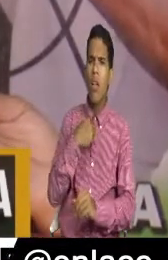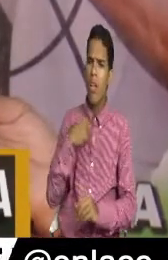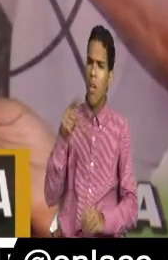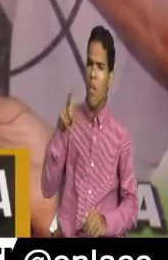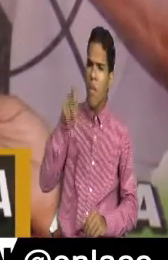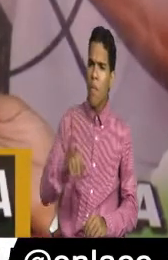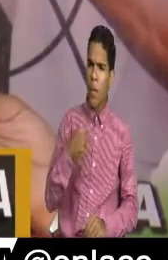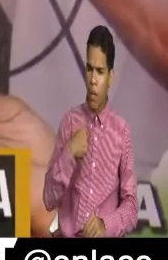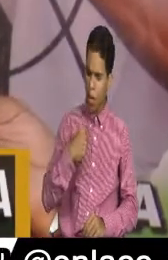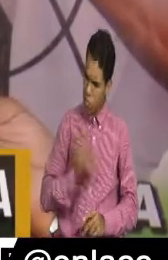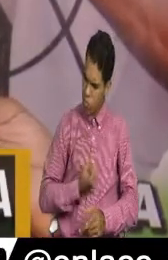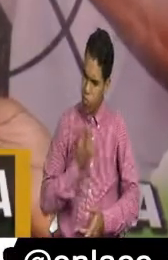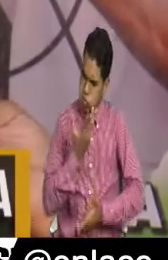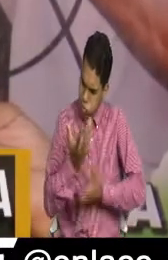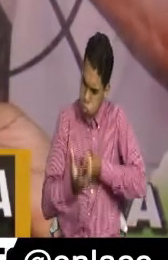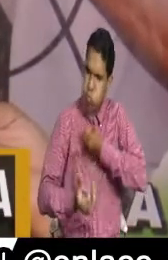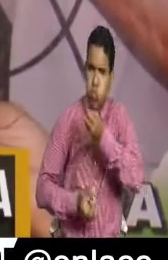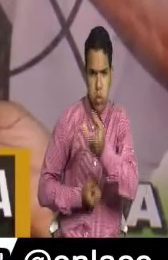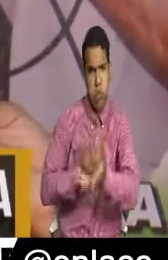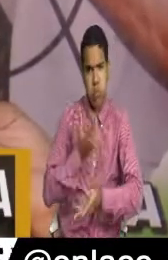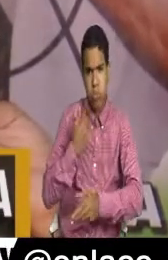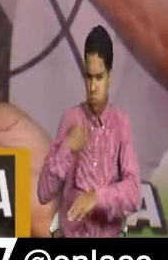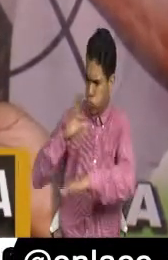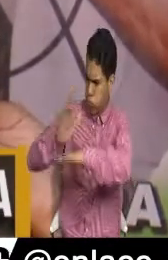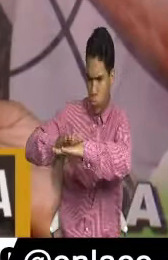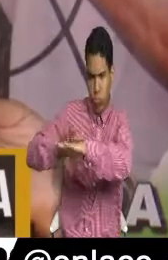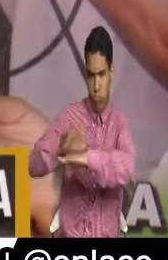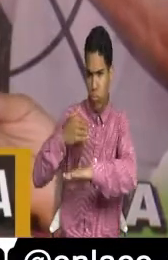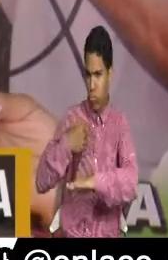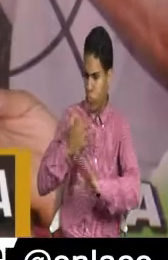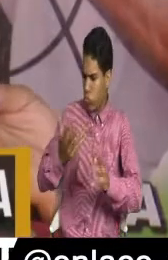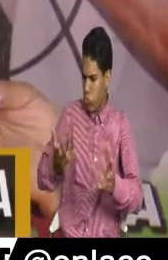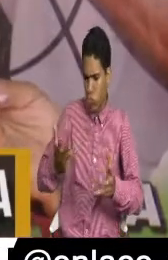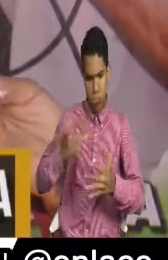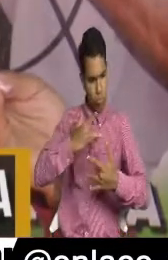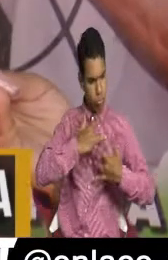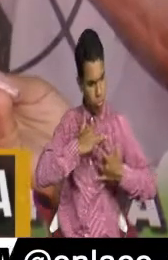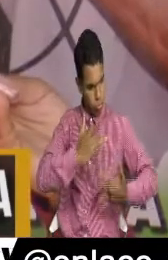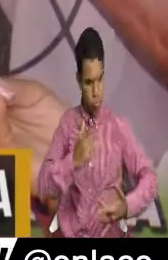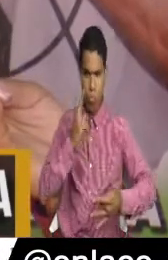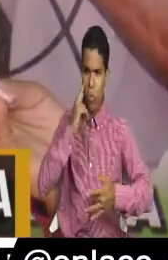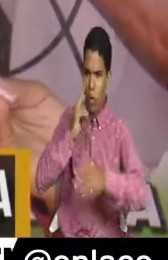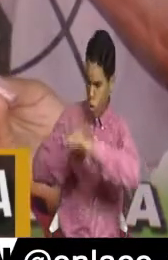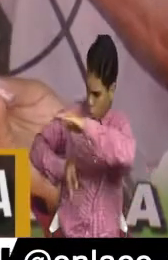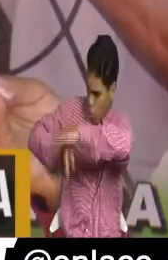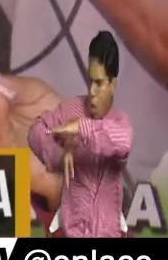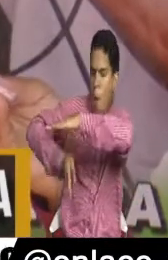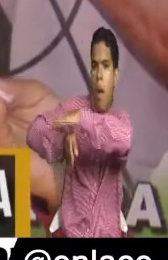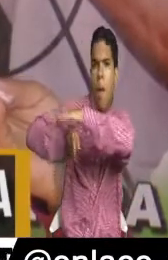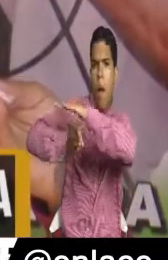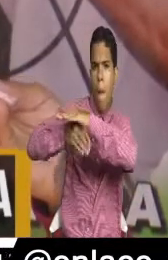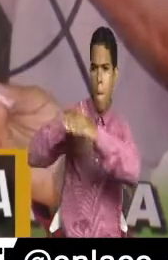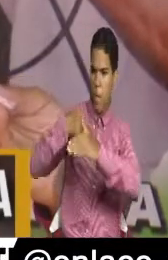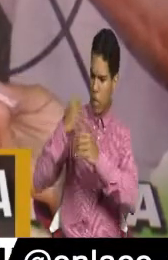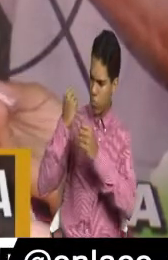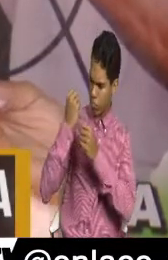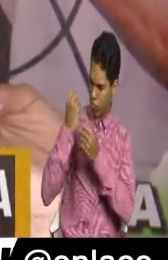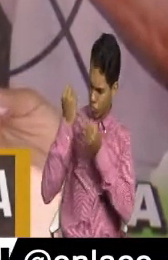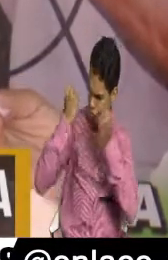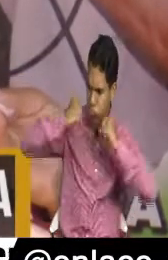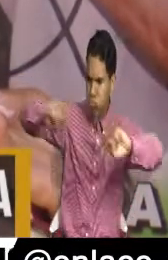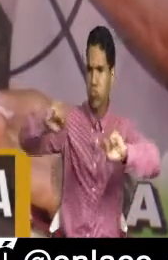puede expresar de que estamos dispuestos a continuar con la lucha para que podamos